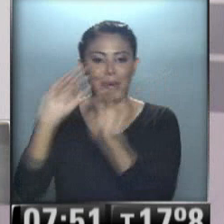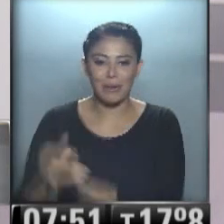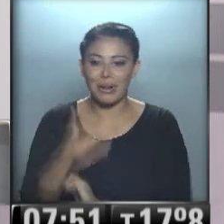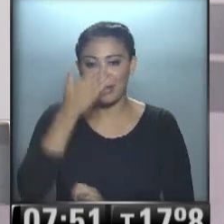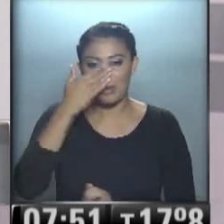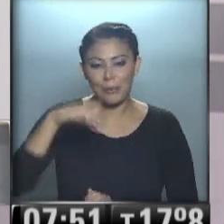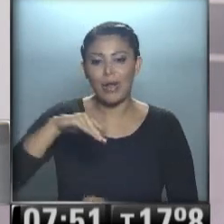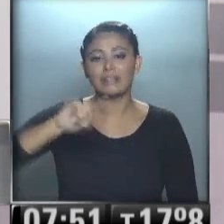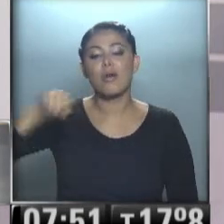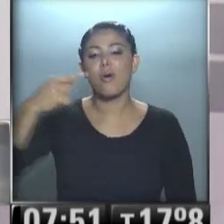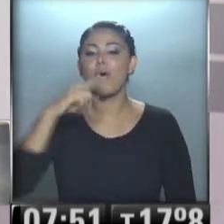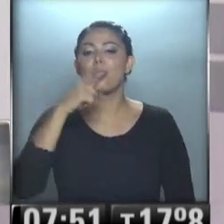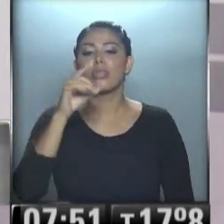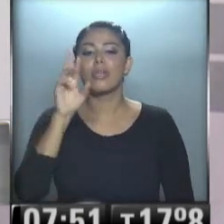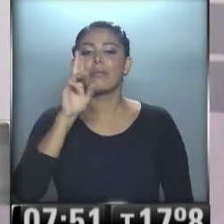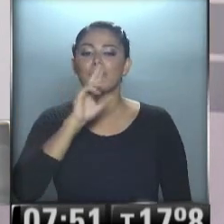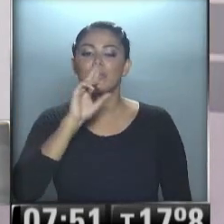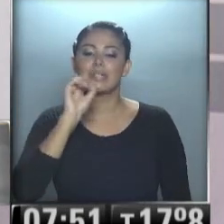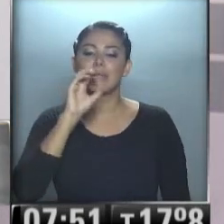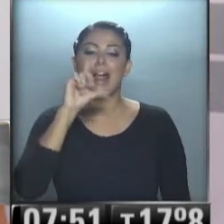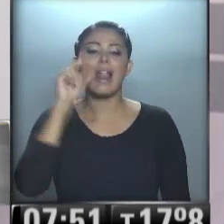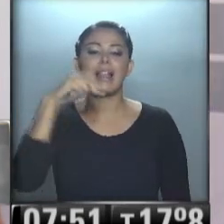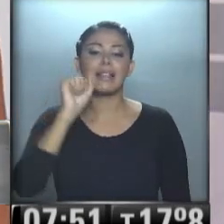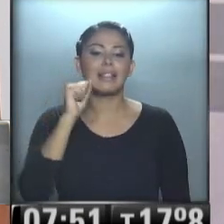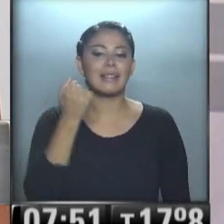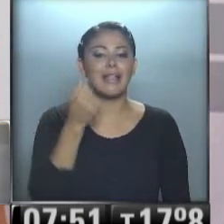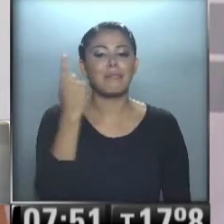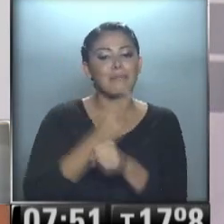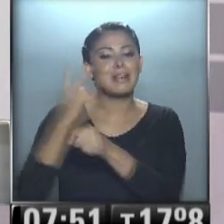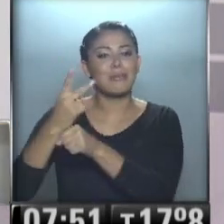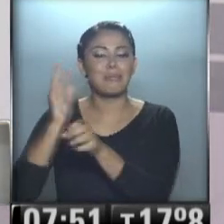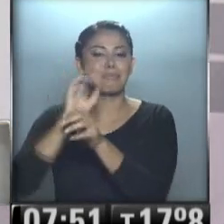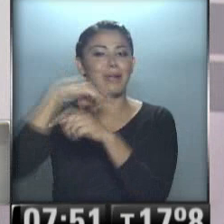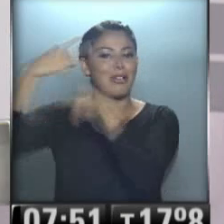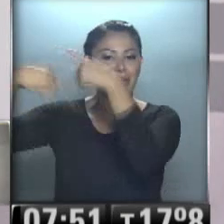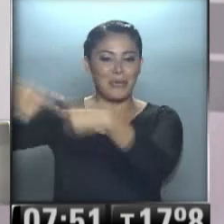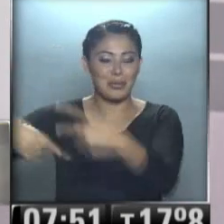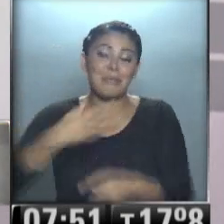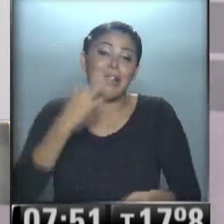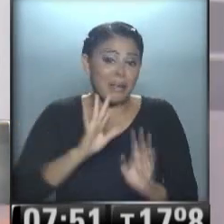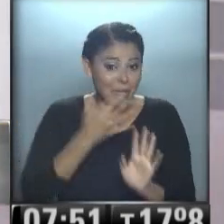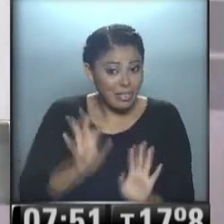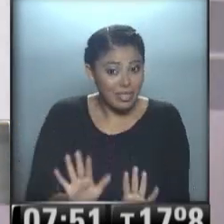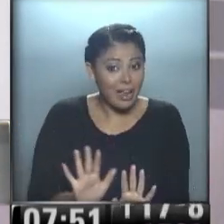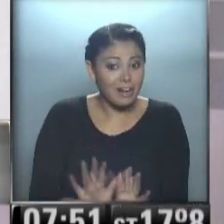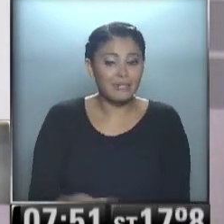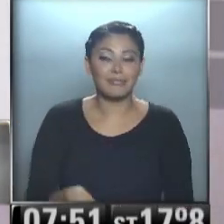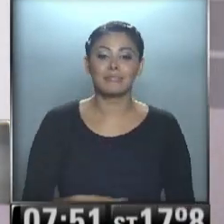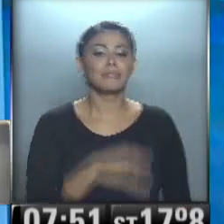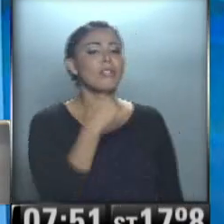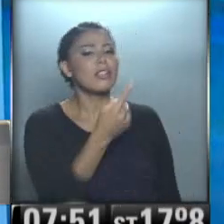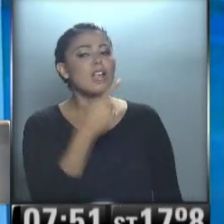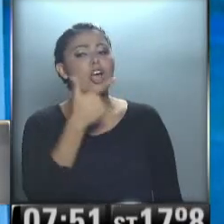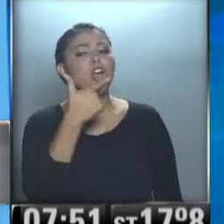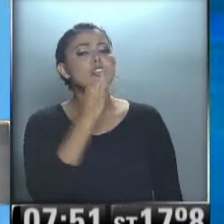después tuve Linda I y Linda II también. Eran una dinastía. Es verdad, es verdad. De que nadie se ofenda. ¿Y